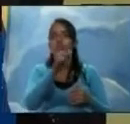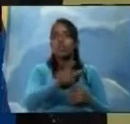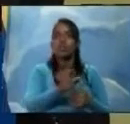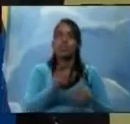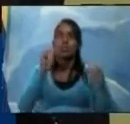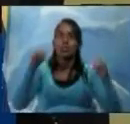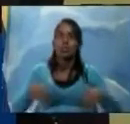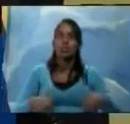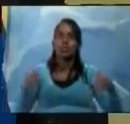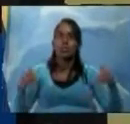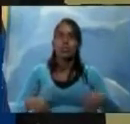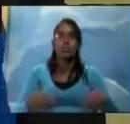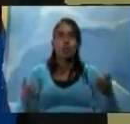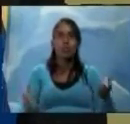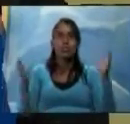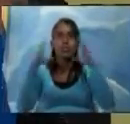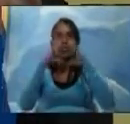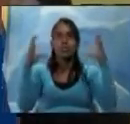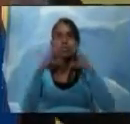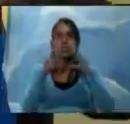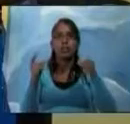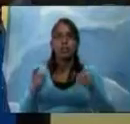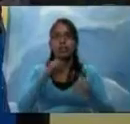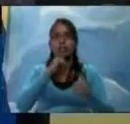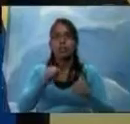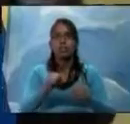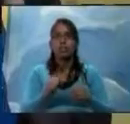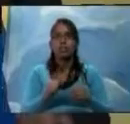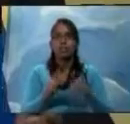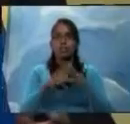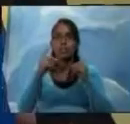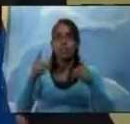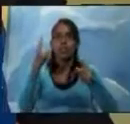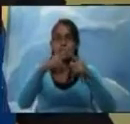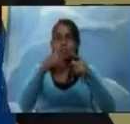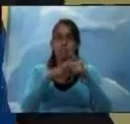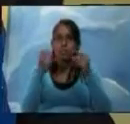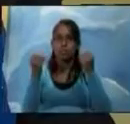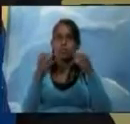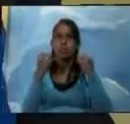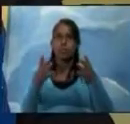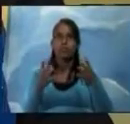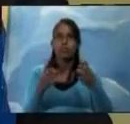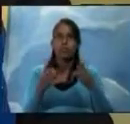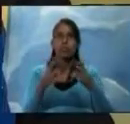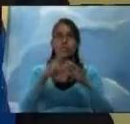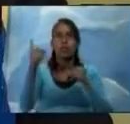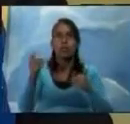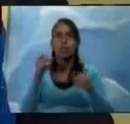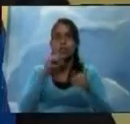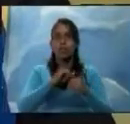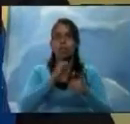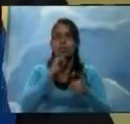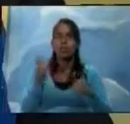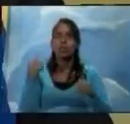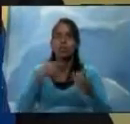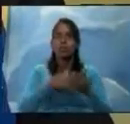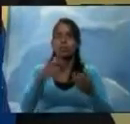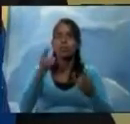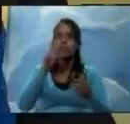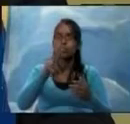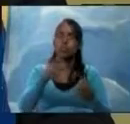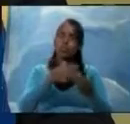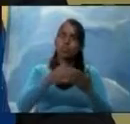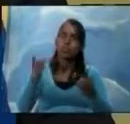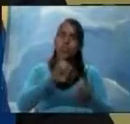esfuércese en esa congregación para que Dios lo coloque en lo mucho. Muchas personas están esperando tener 1 millón,